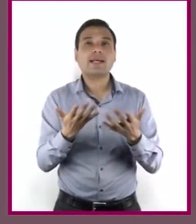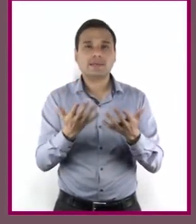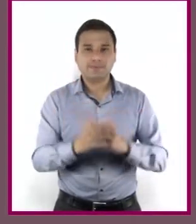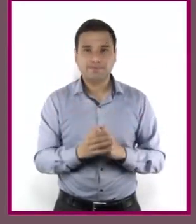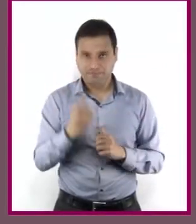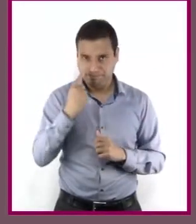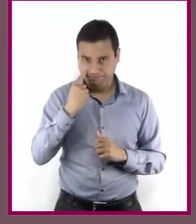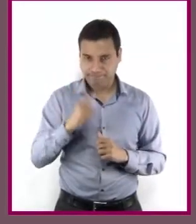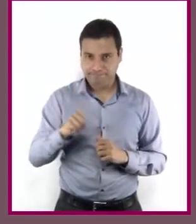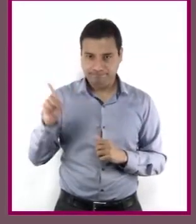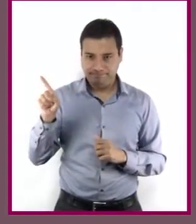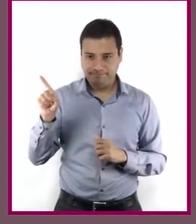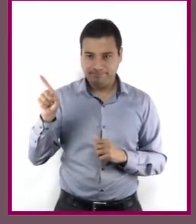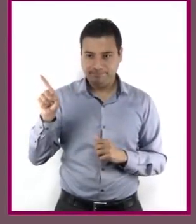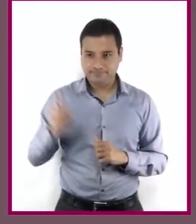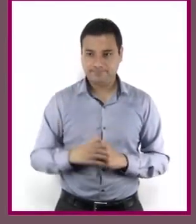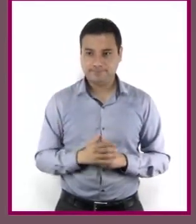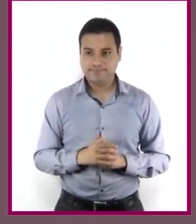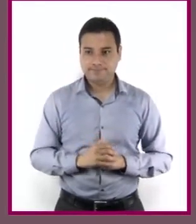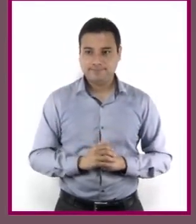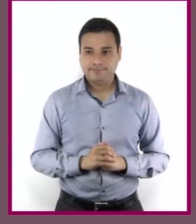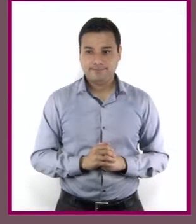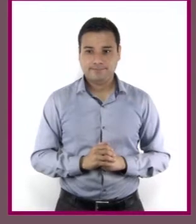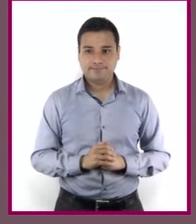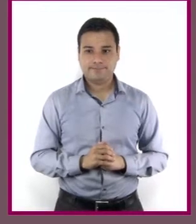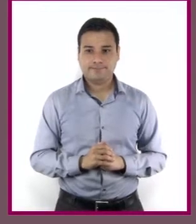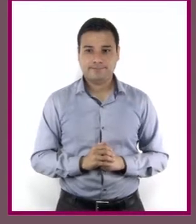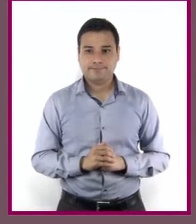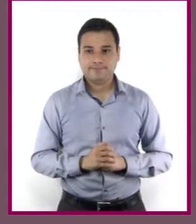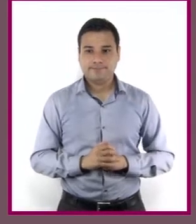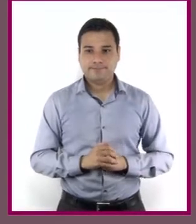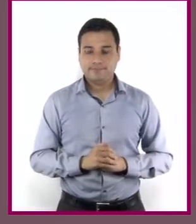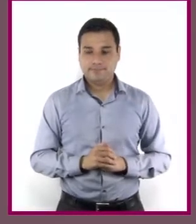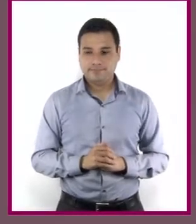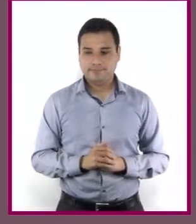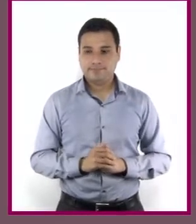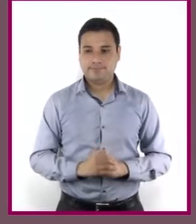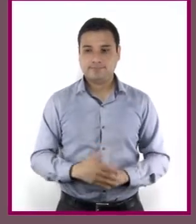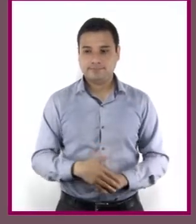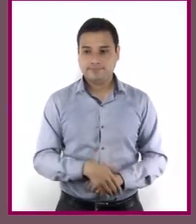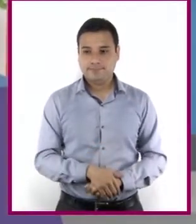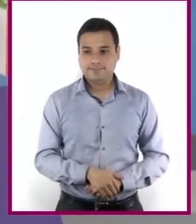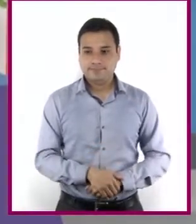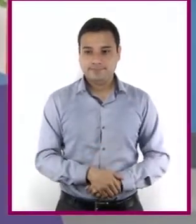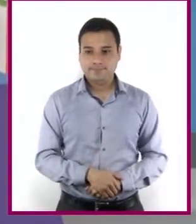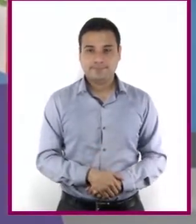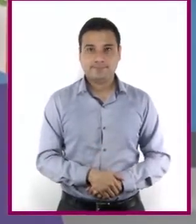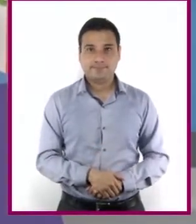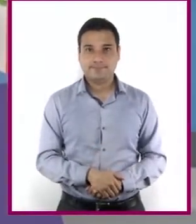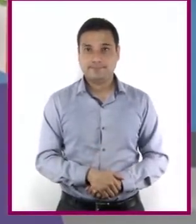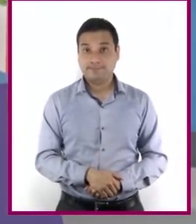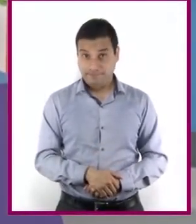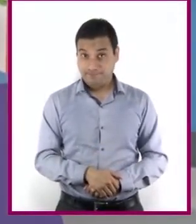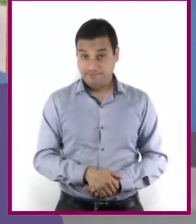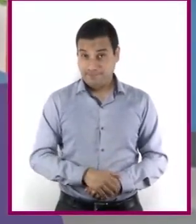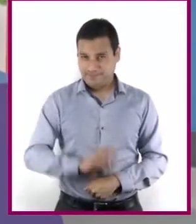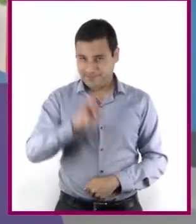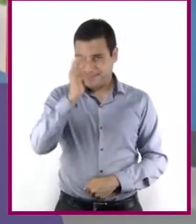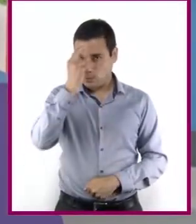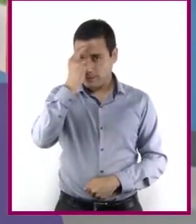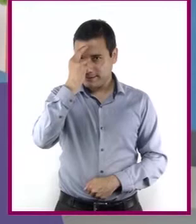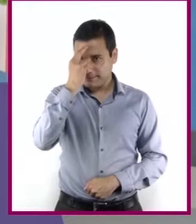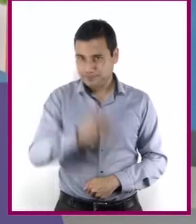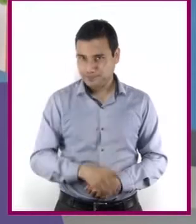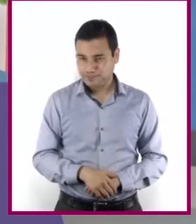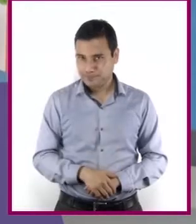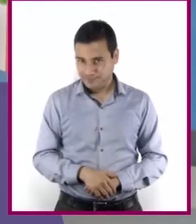a partir del cual se ha reconocido el derecho a la diversidad. Como recordarán, el reto